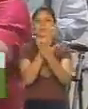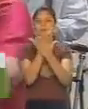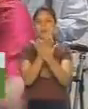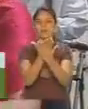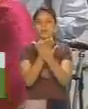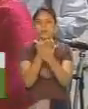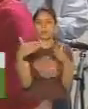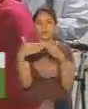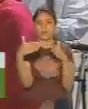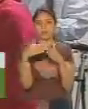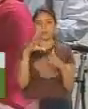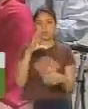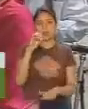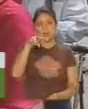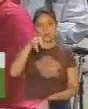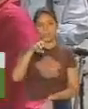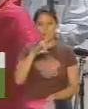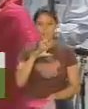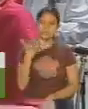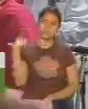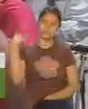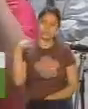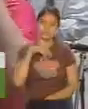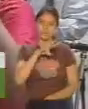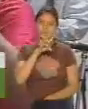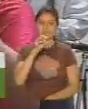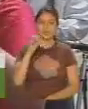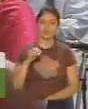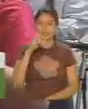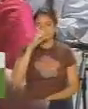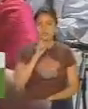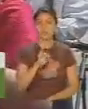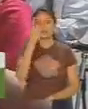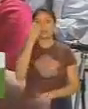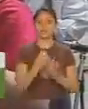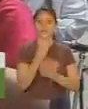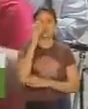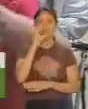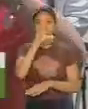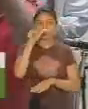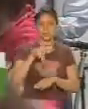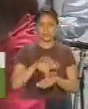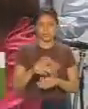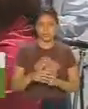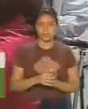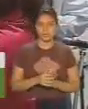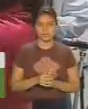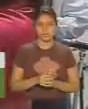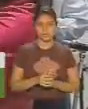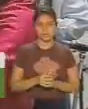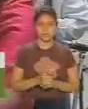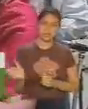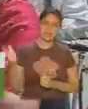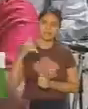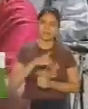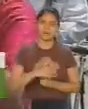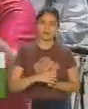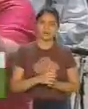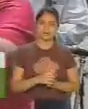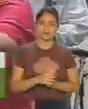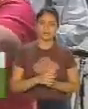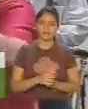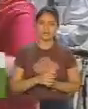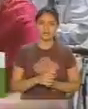esa esquina del Conde, donde hace 200 años ocurrió ese primer congreso. Vamos pues a recorrer